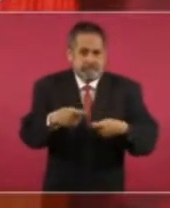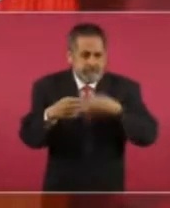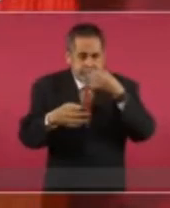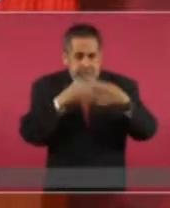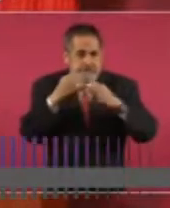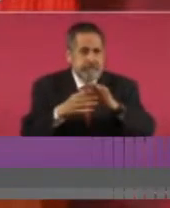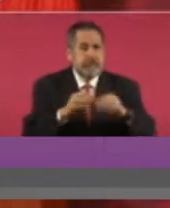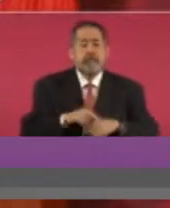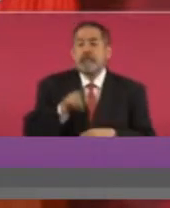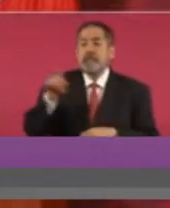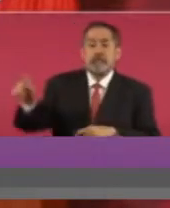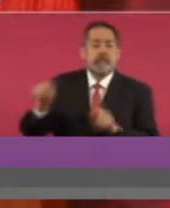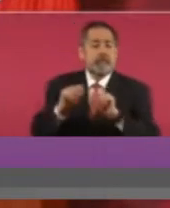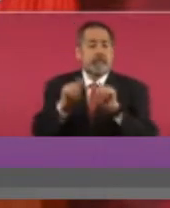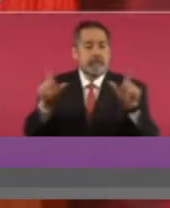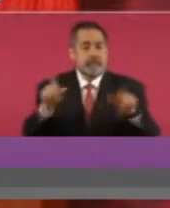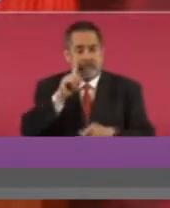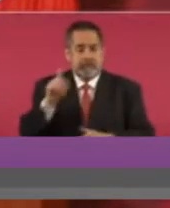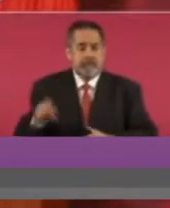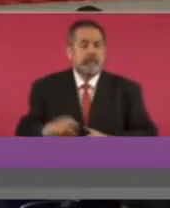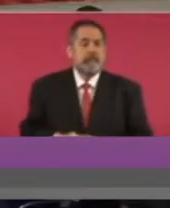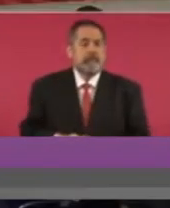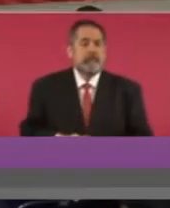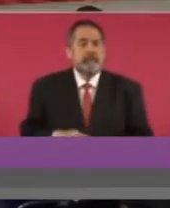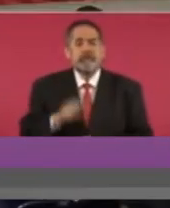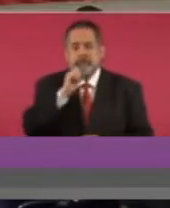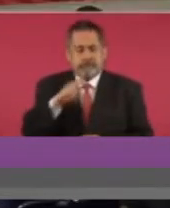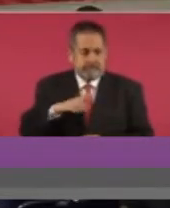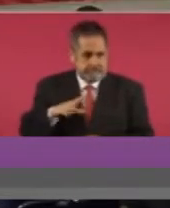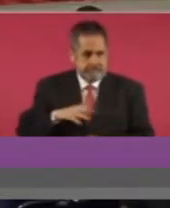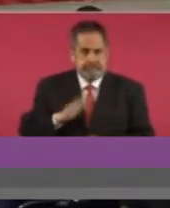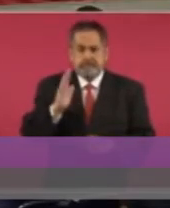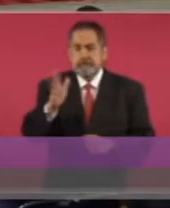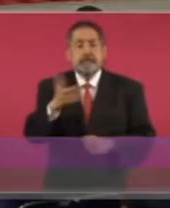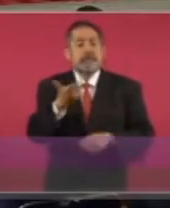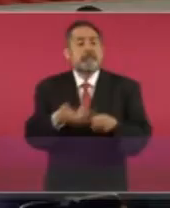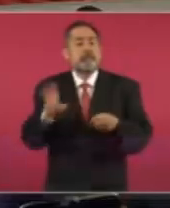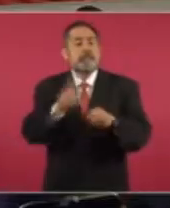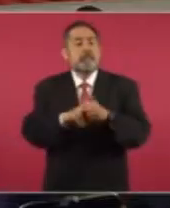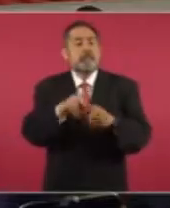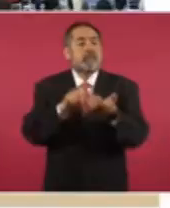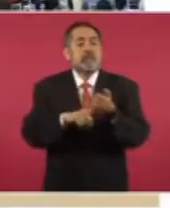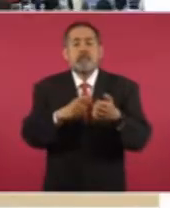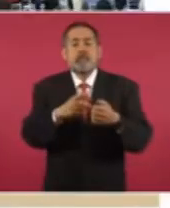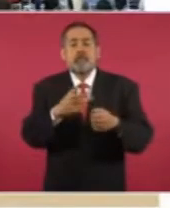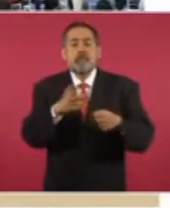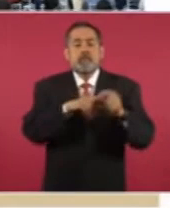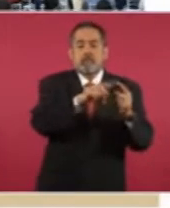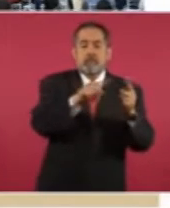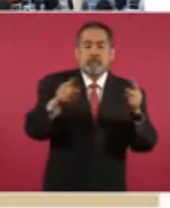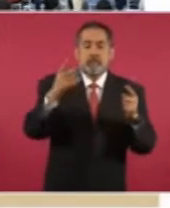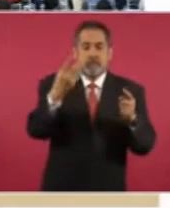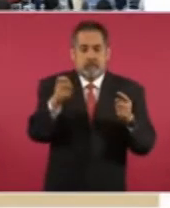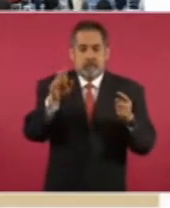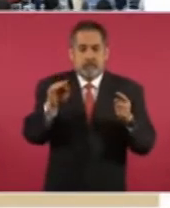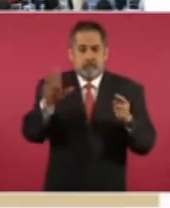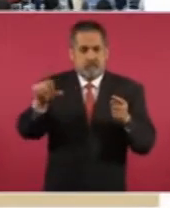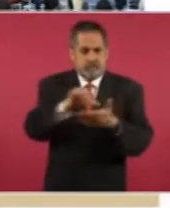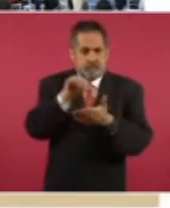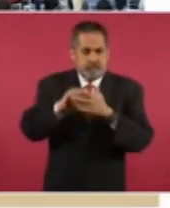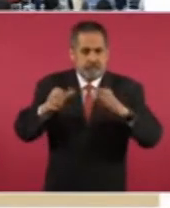en el caso de Tlaxcala por favor la siguiente Tenemos también ya presencia en 10 hospitales y 195 centros de salud donde está